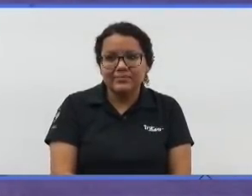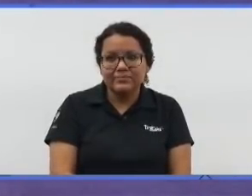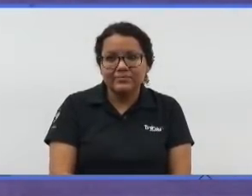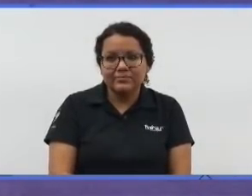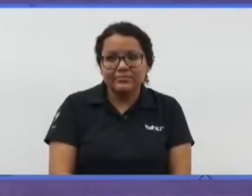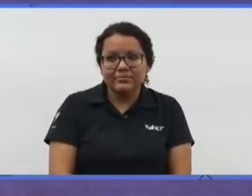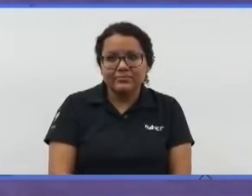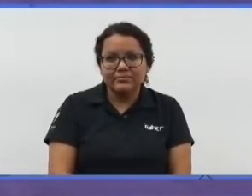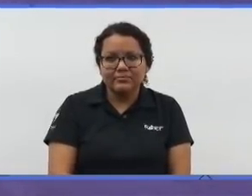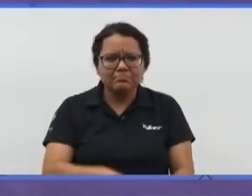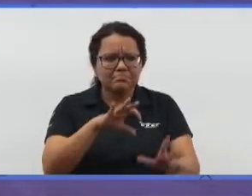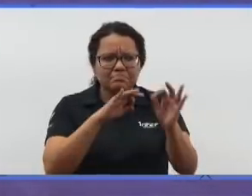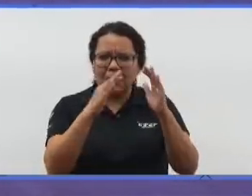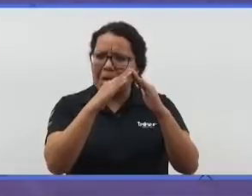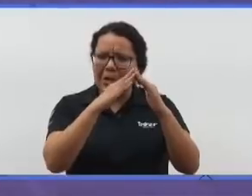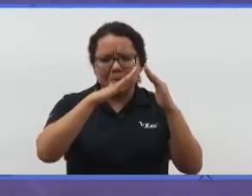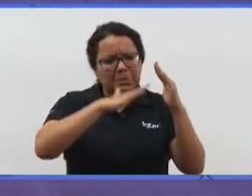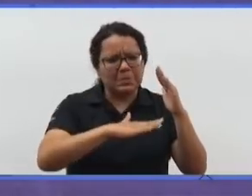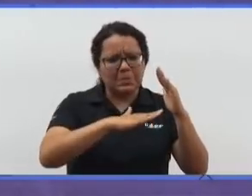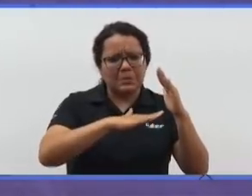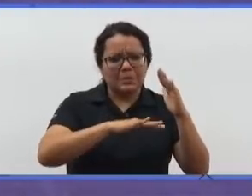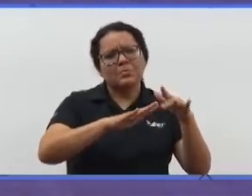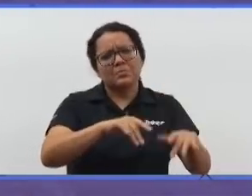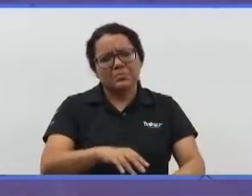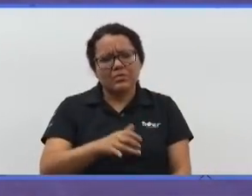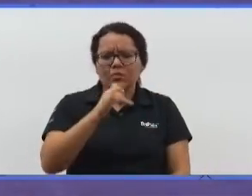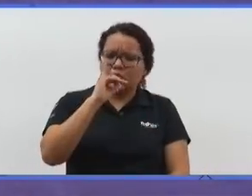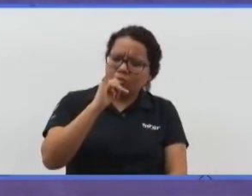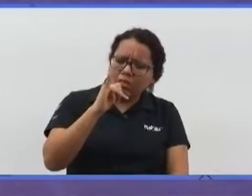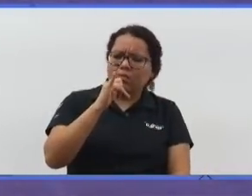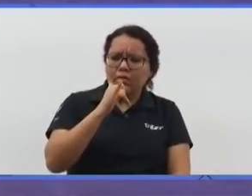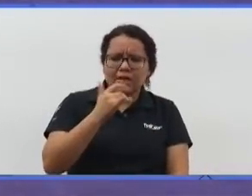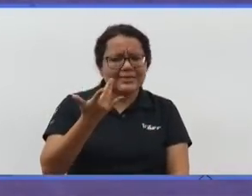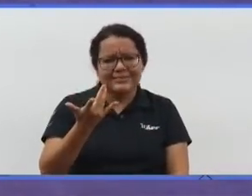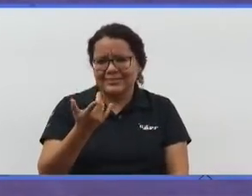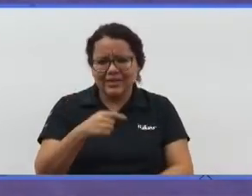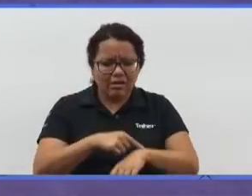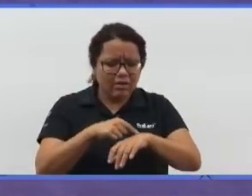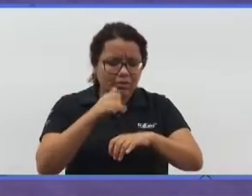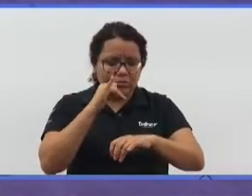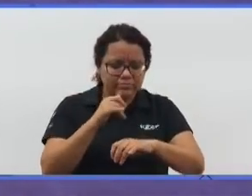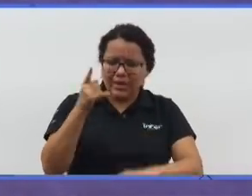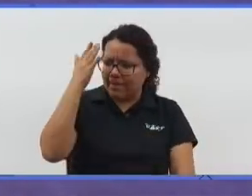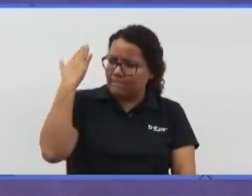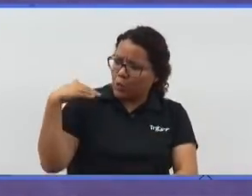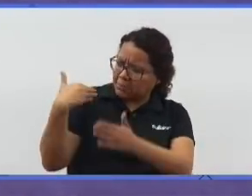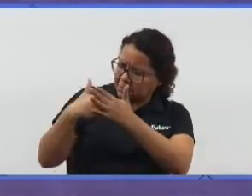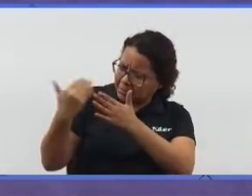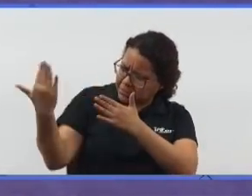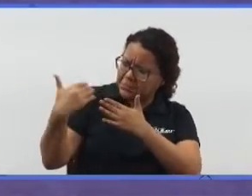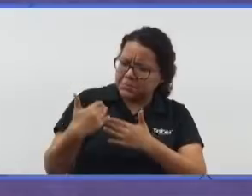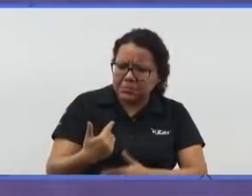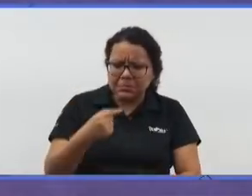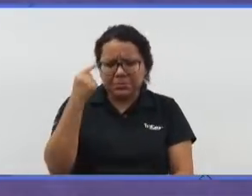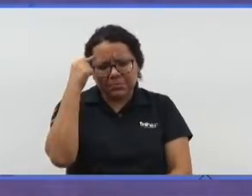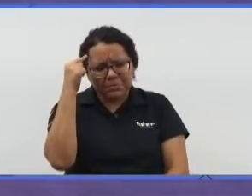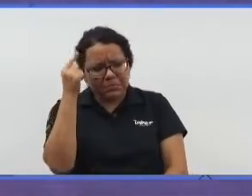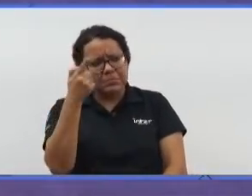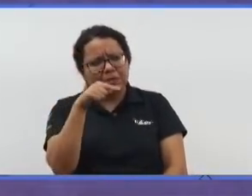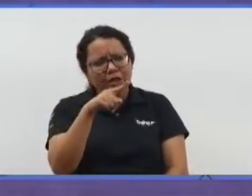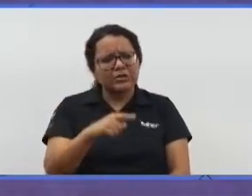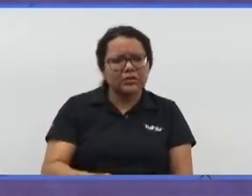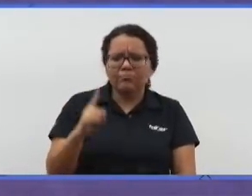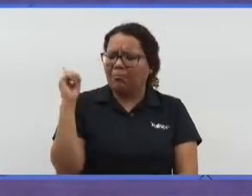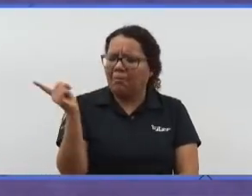en la casa haciendo nada viendo que hacer manchar el otro trago de guaro viendo que mujer se van a devorar viendo de una negra partida